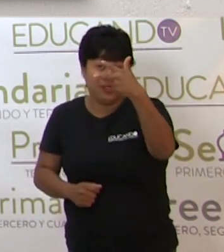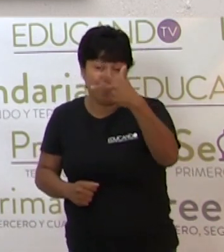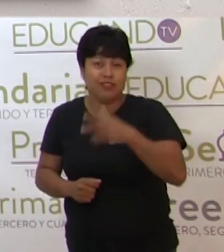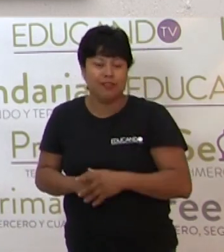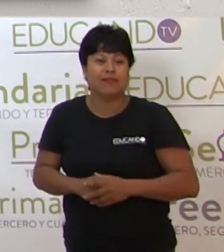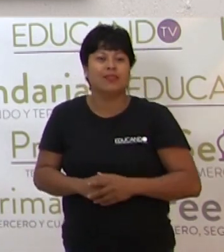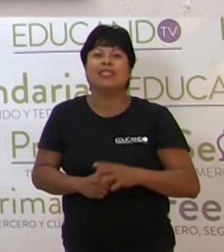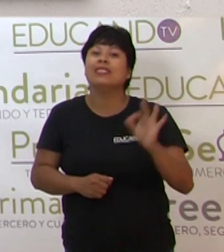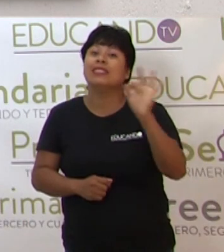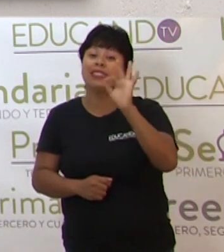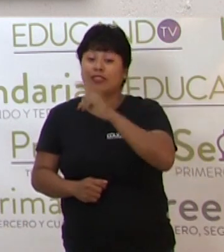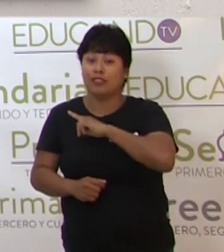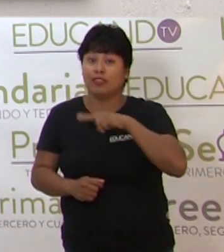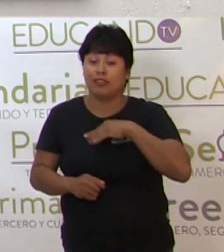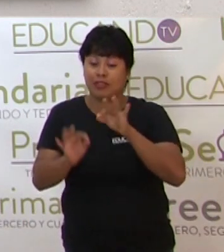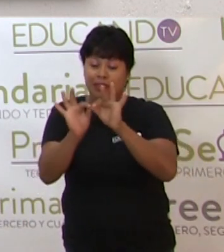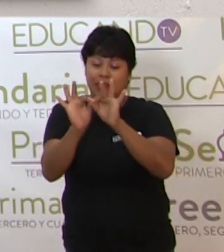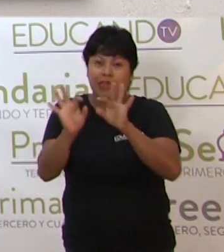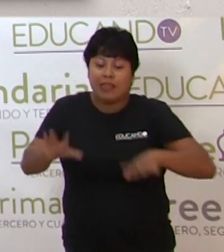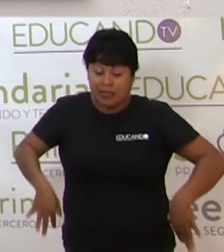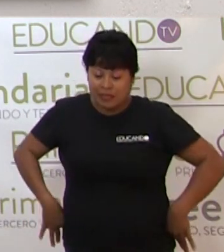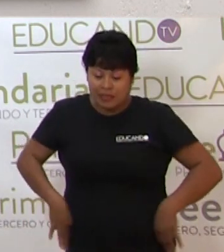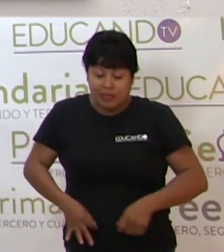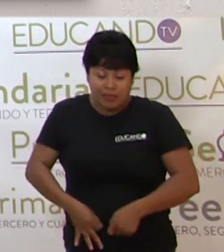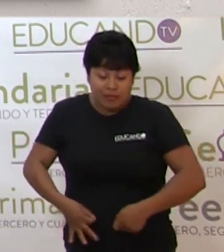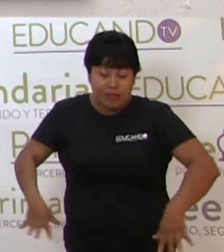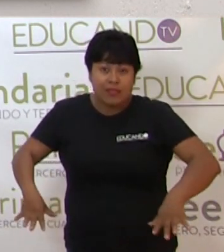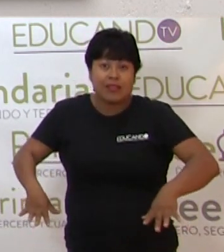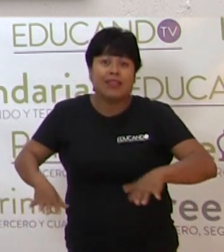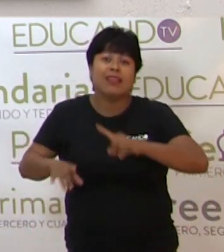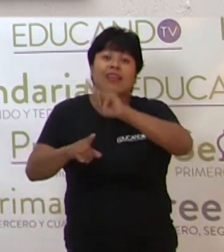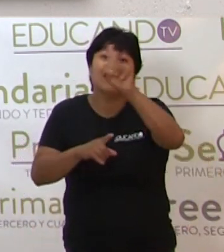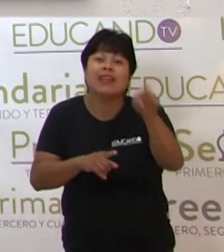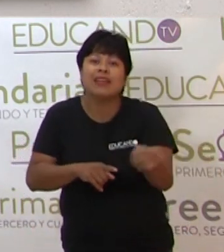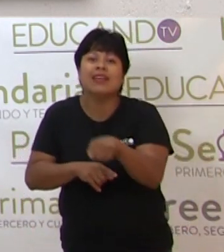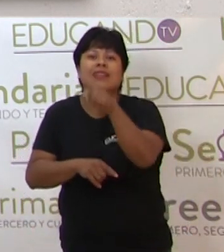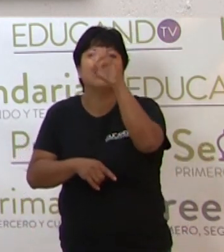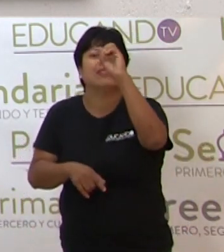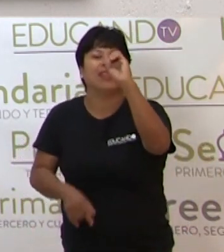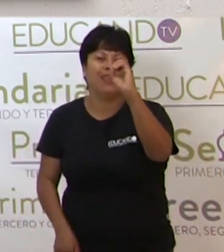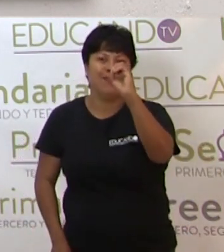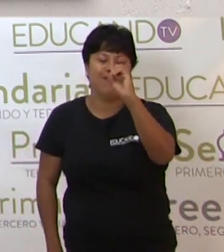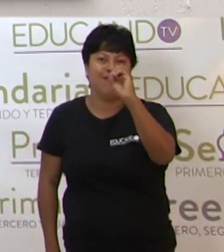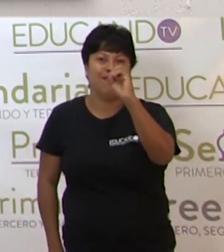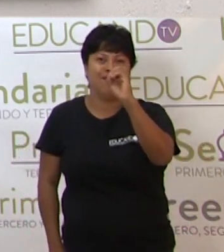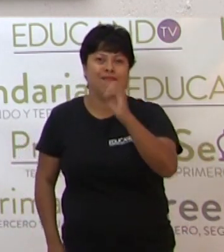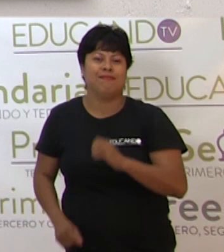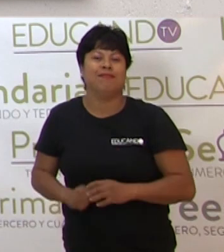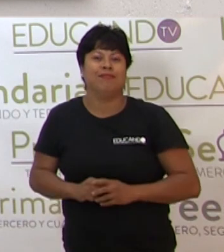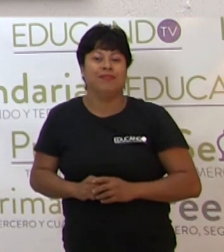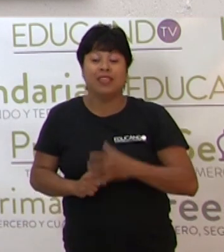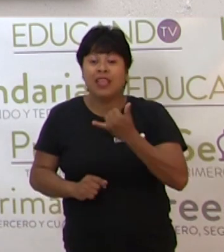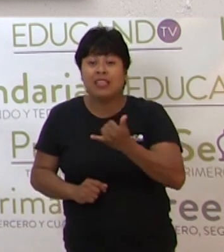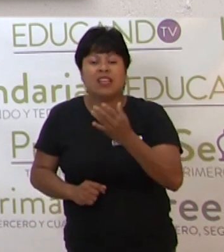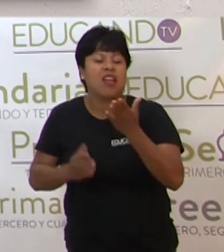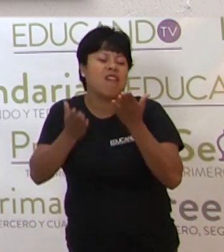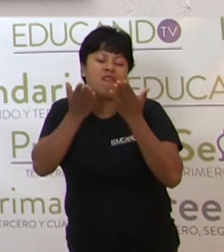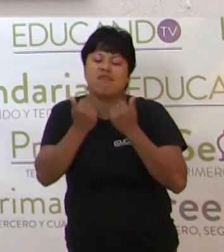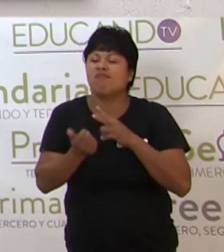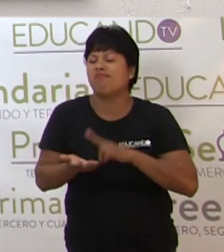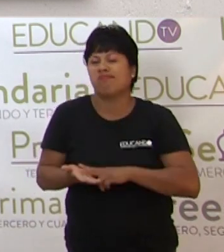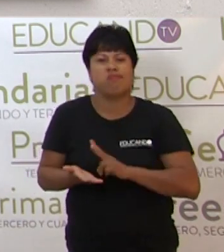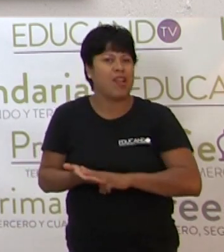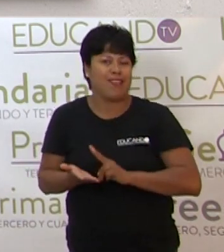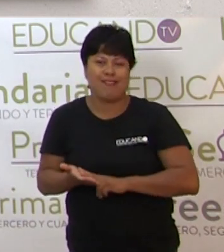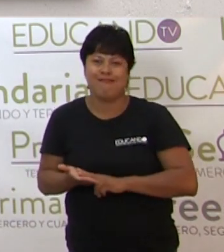8. Si nosotros le quitamos el cinturón, ¿sí?, se vuelve 0 y ya no tiene